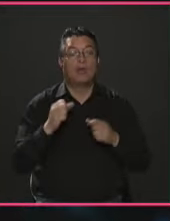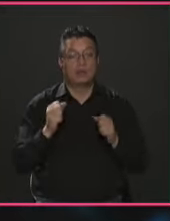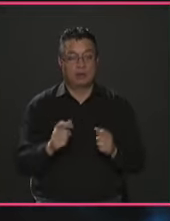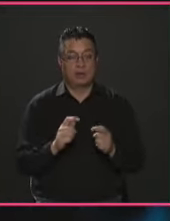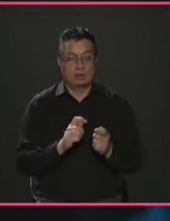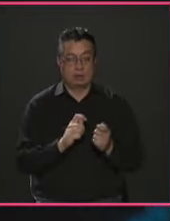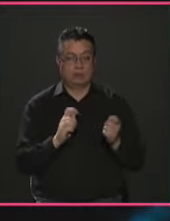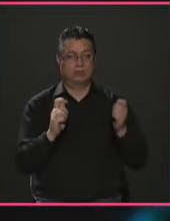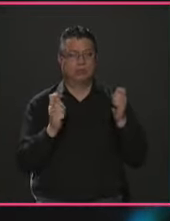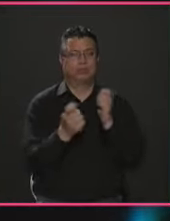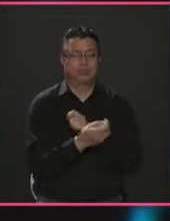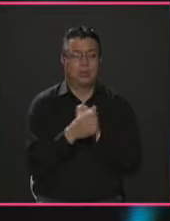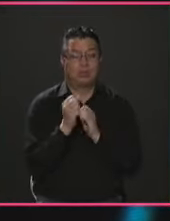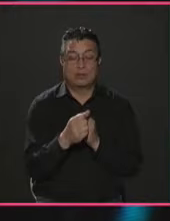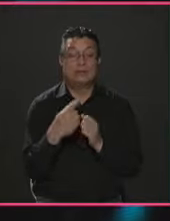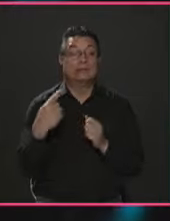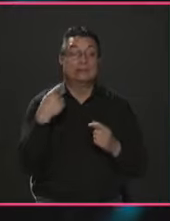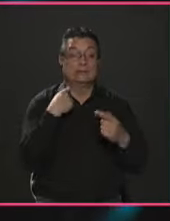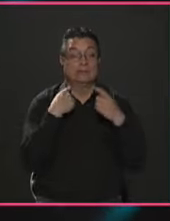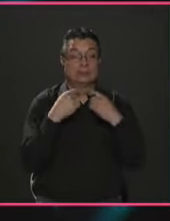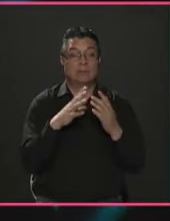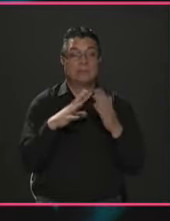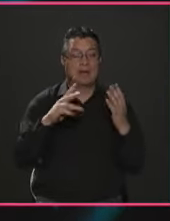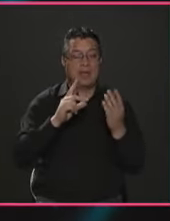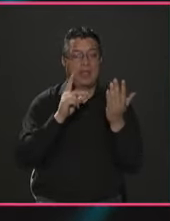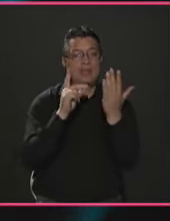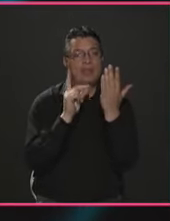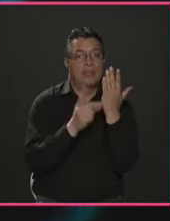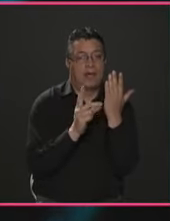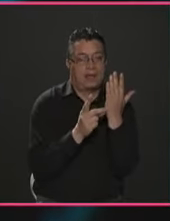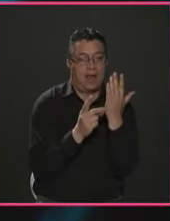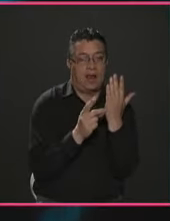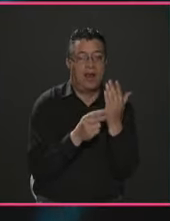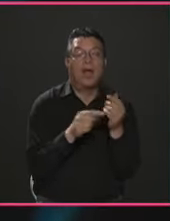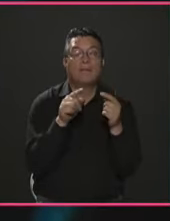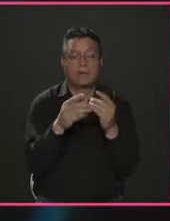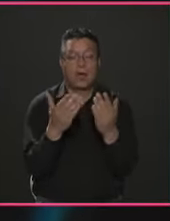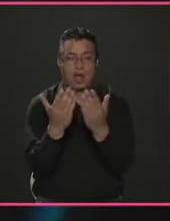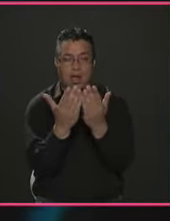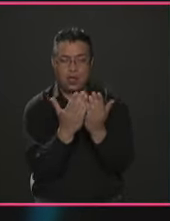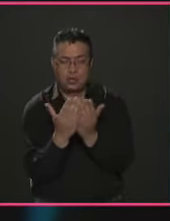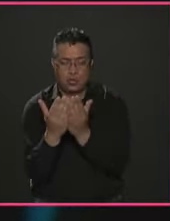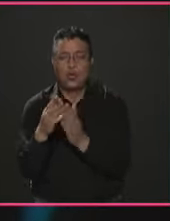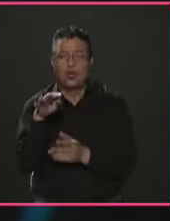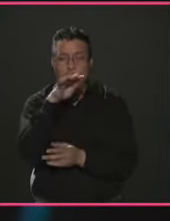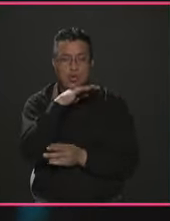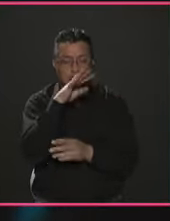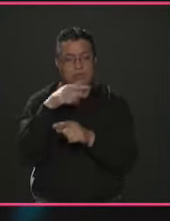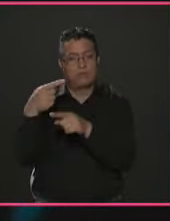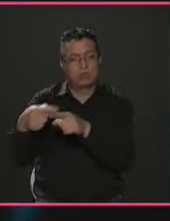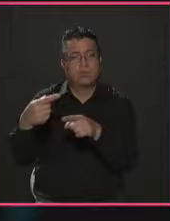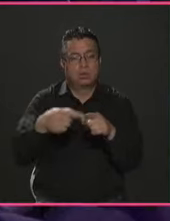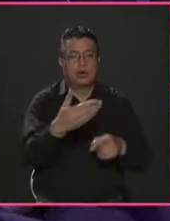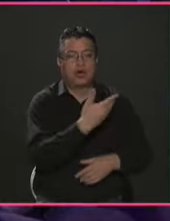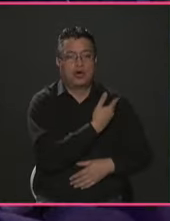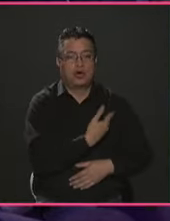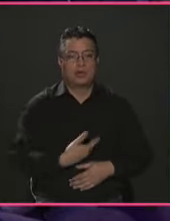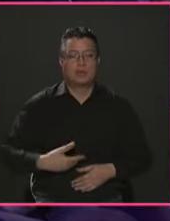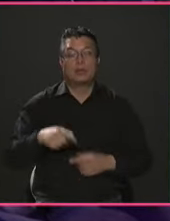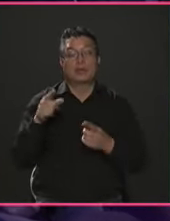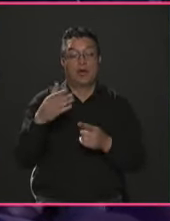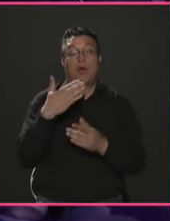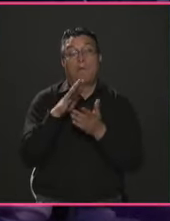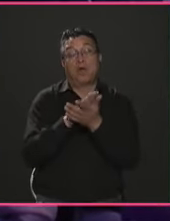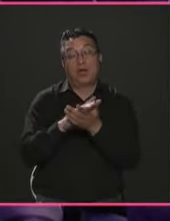tú bien lo decías son los trabajos a la digitalización este estudio ha sido utilizado por distintos gobiernos como el de Barack Obama